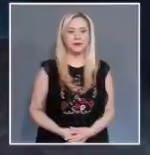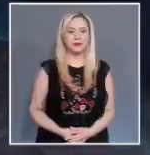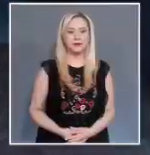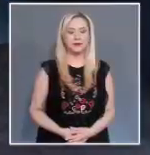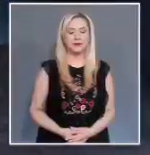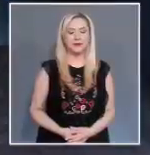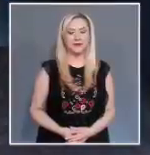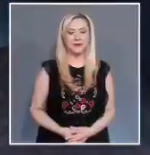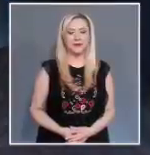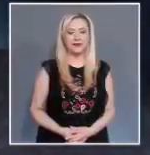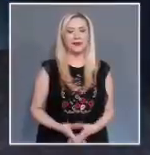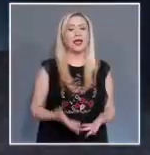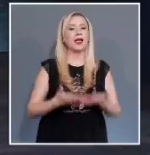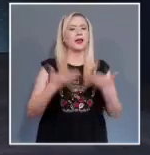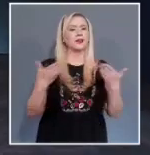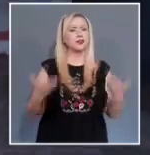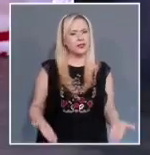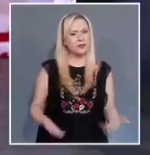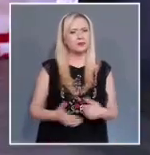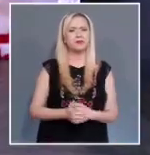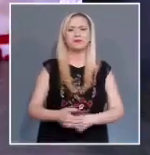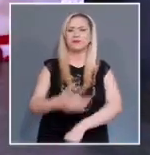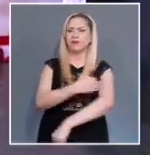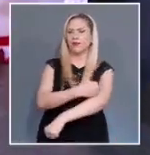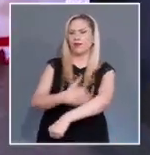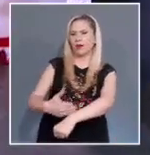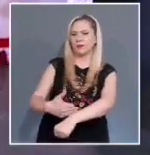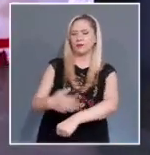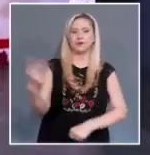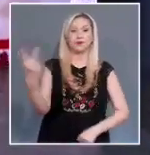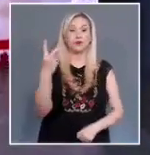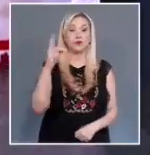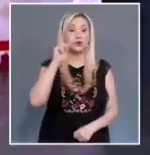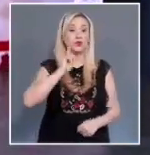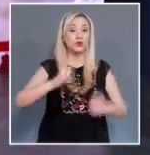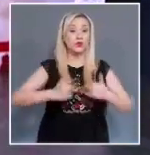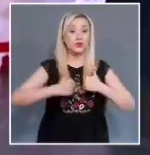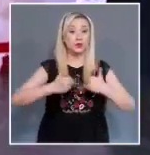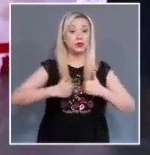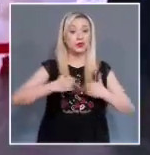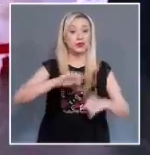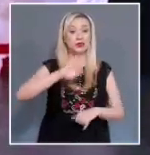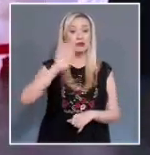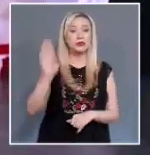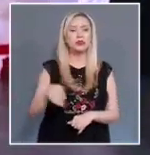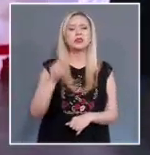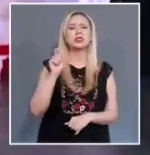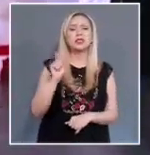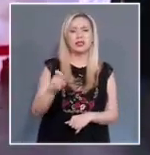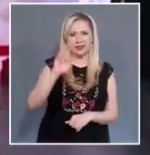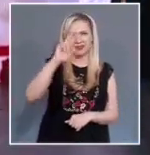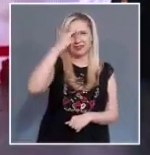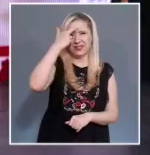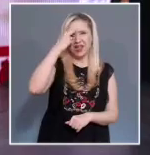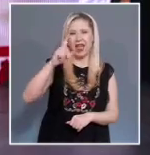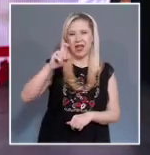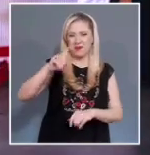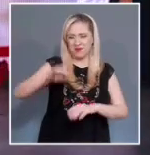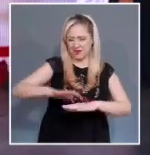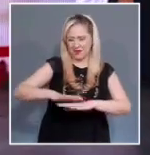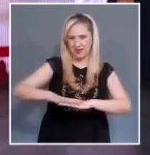En otro tema, familiares de las dos jóvenes que perdieron la vida al caer en una coladera presentaron una demanda